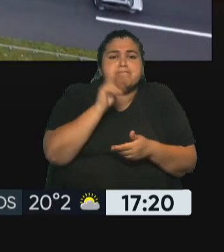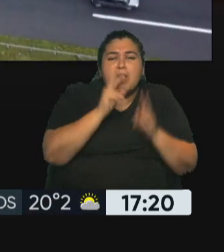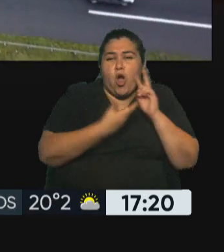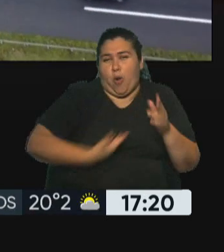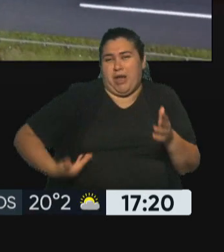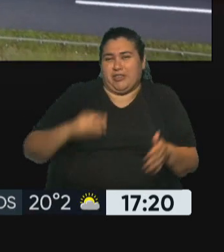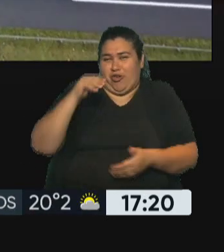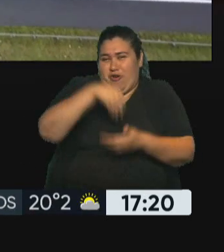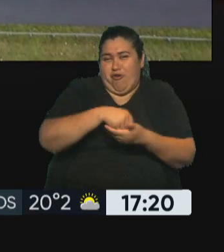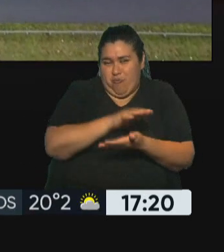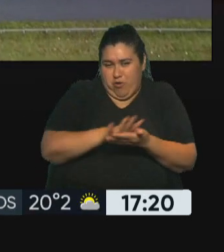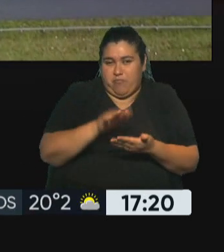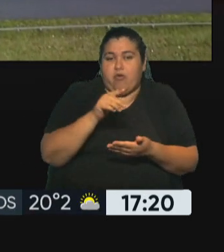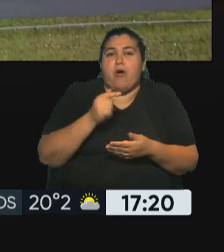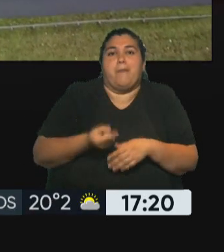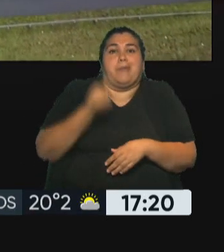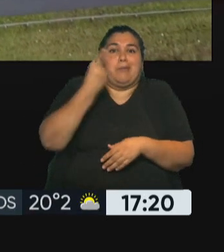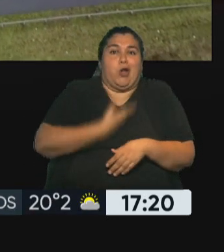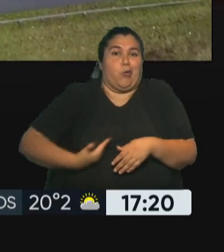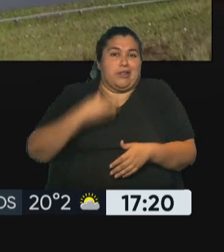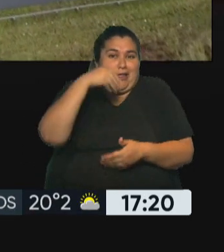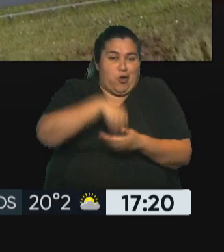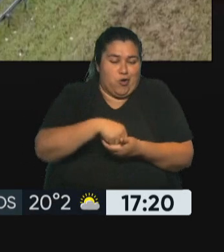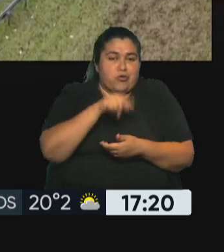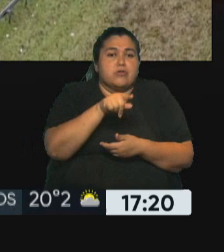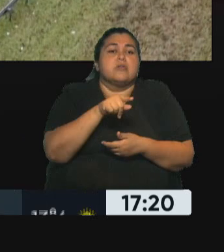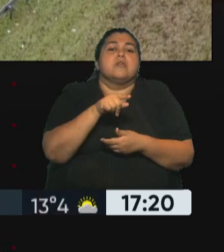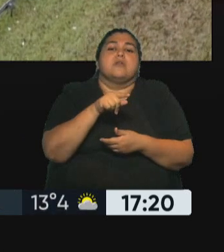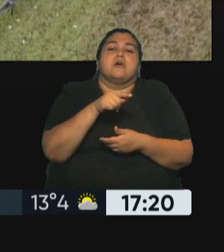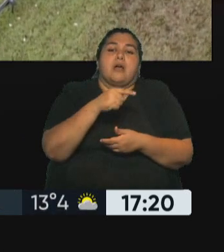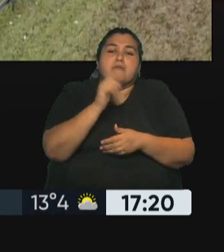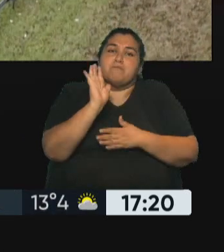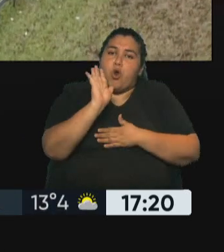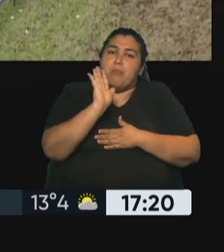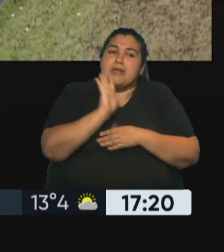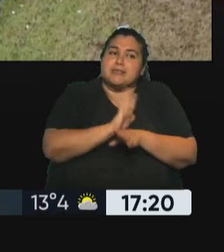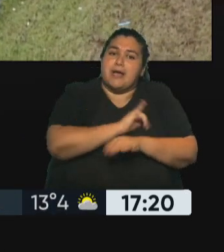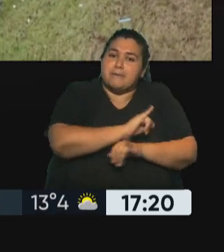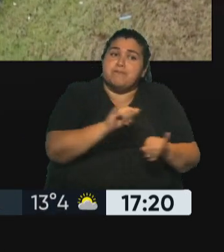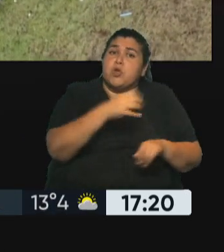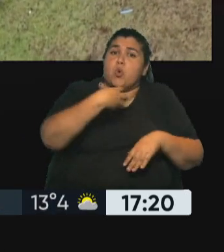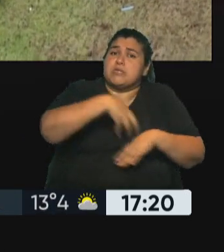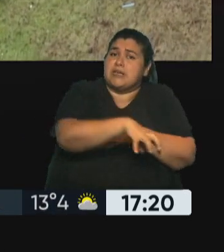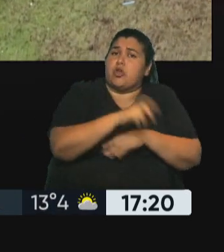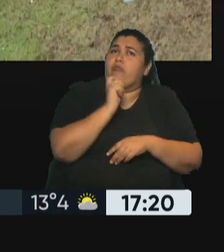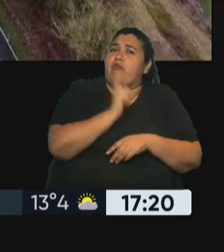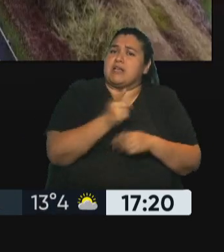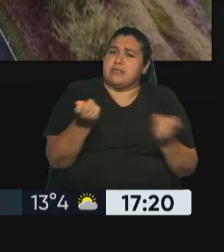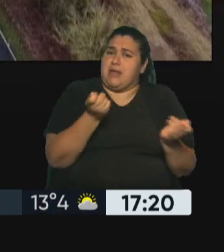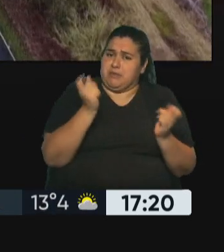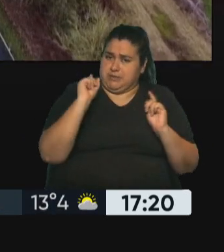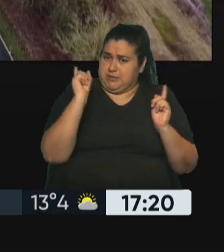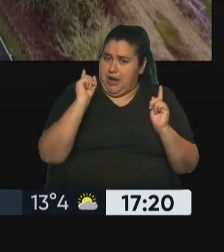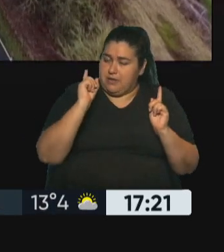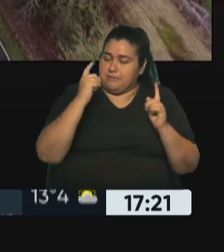flamante, sí, su primer test, digamos, en el cual promete a los agricultores que no es un sector fácil de administrar en